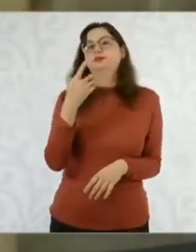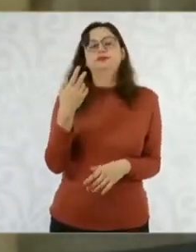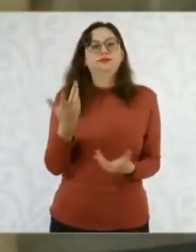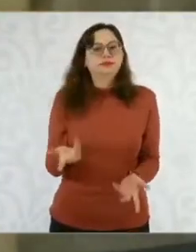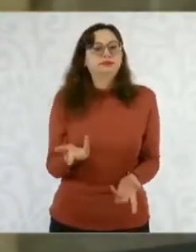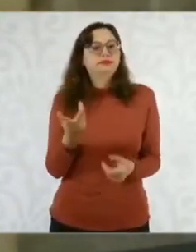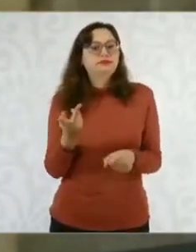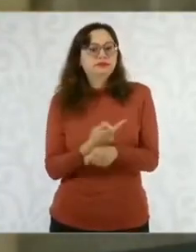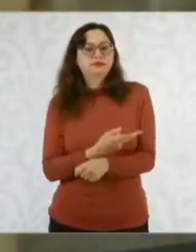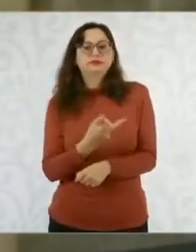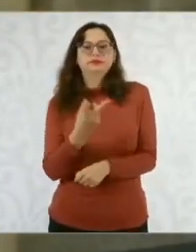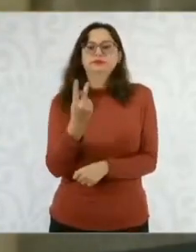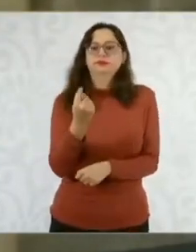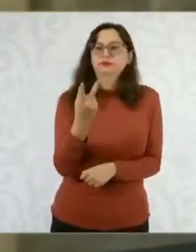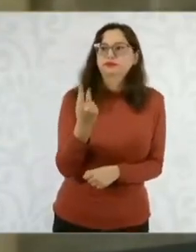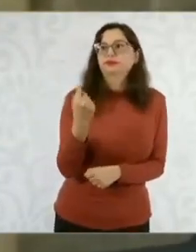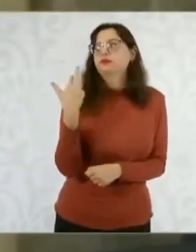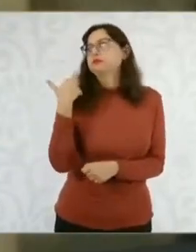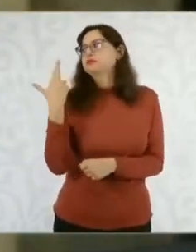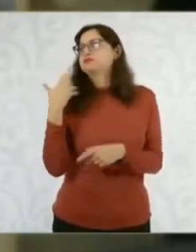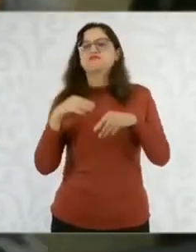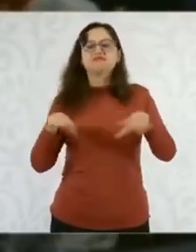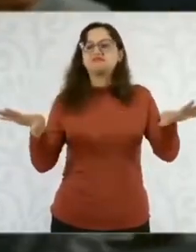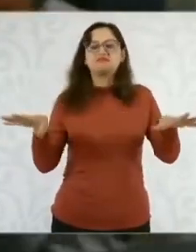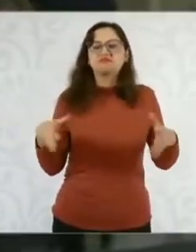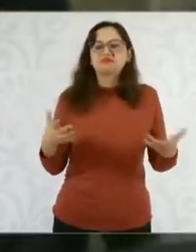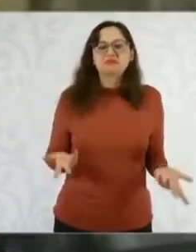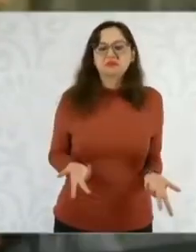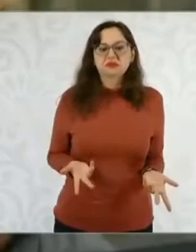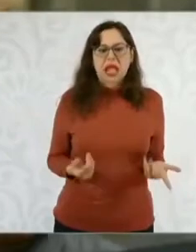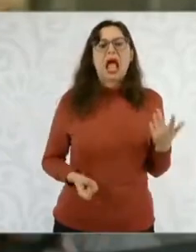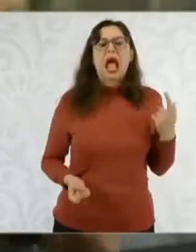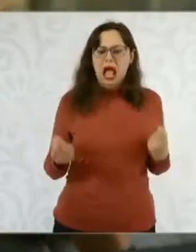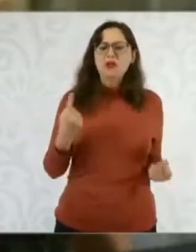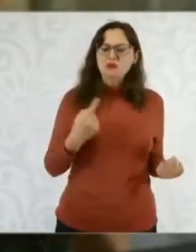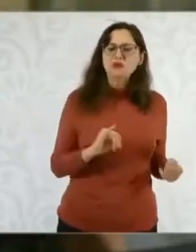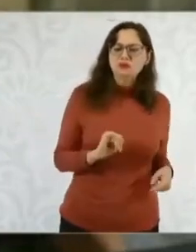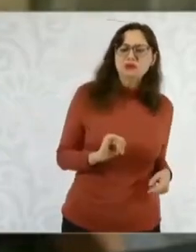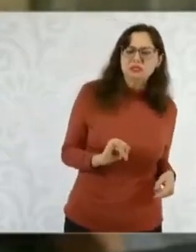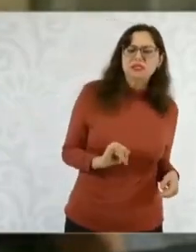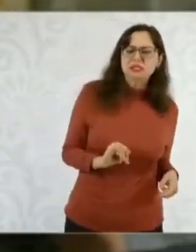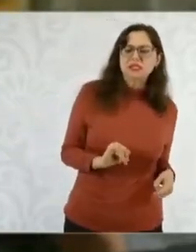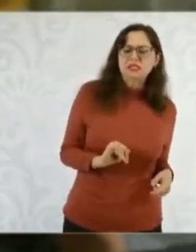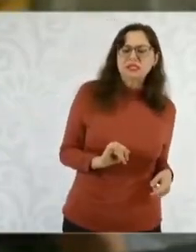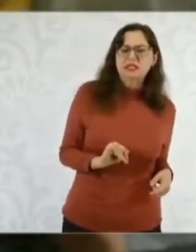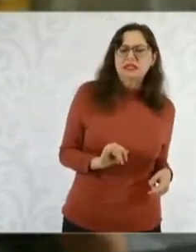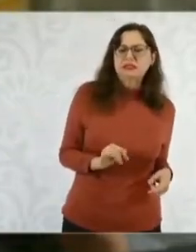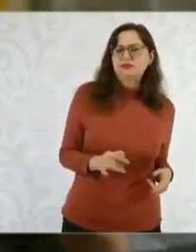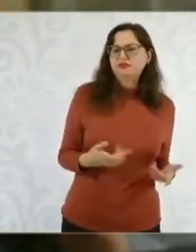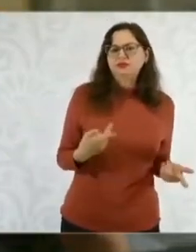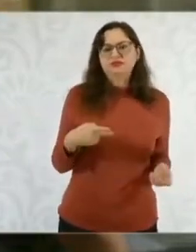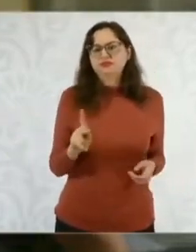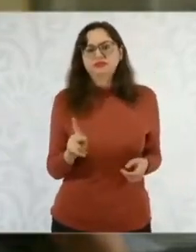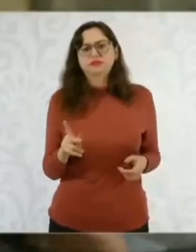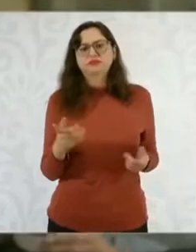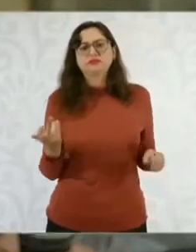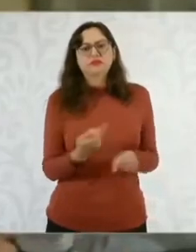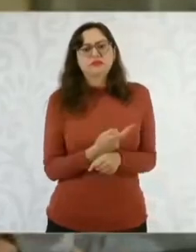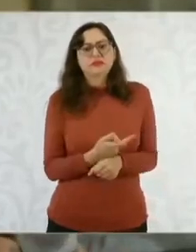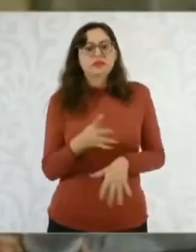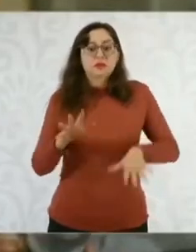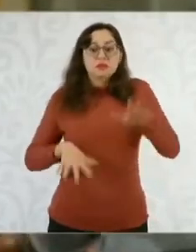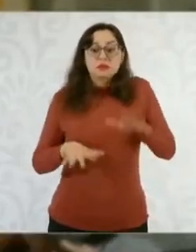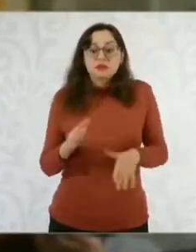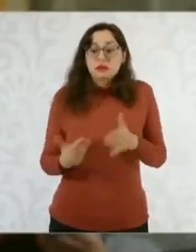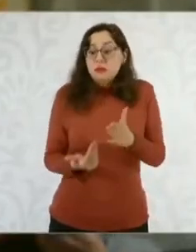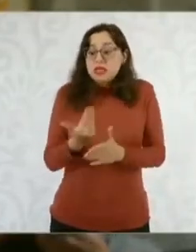este sentido, Presidenta, ¿qué papel también están jugando? Digo, algunos sí lo están haciendo, el tema de la difusión, pero la gente que va al trabajo,